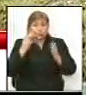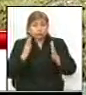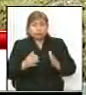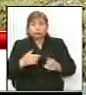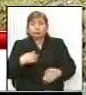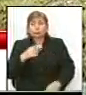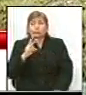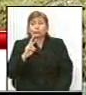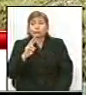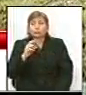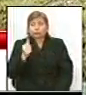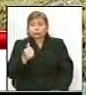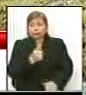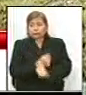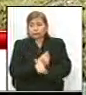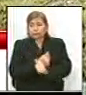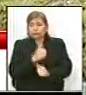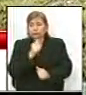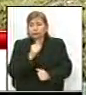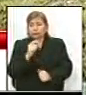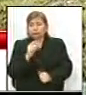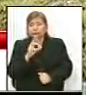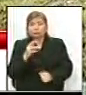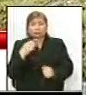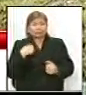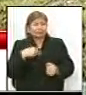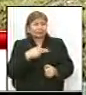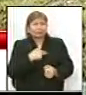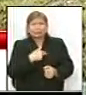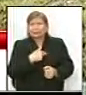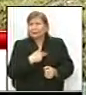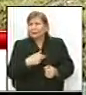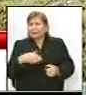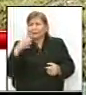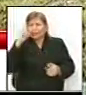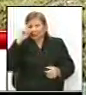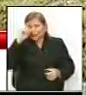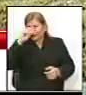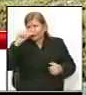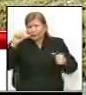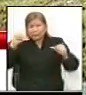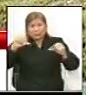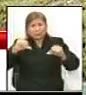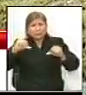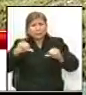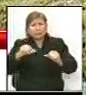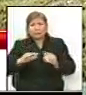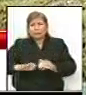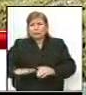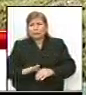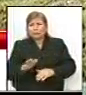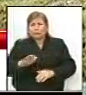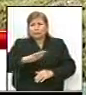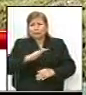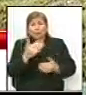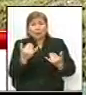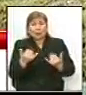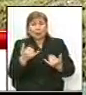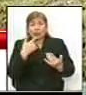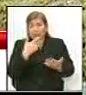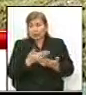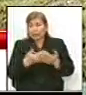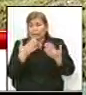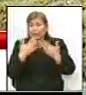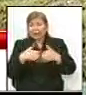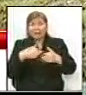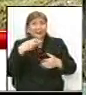BRAE, Palmapampa, Santa Rosa, nosotros nos encontramos en una deficiencia por esa vía que hay. Ahorita hay una empresa,